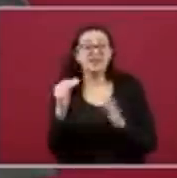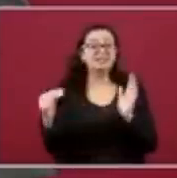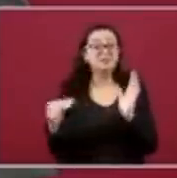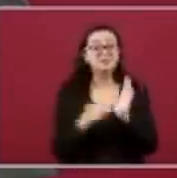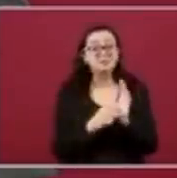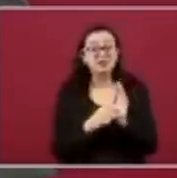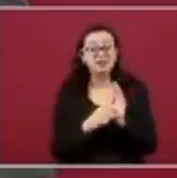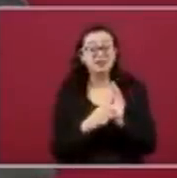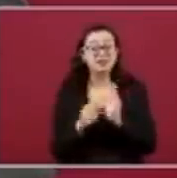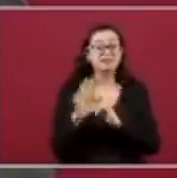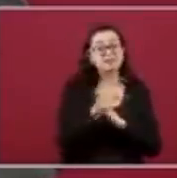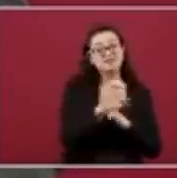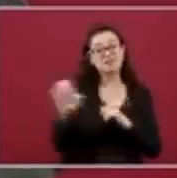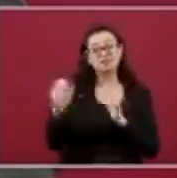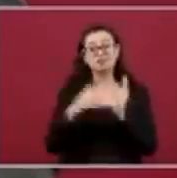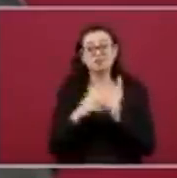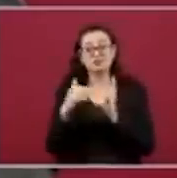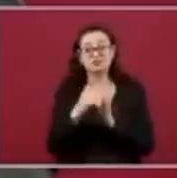3,500 millones de pesos